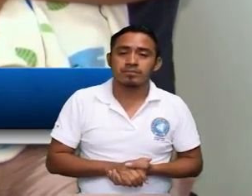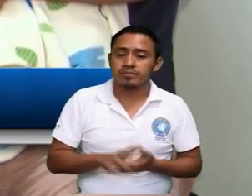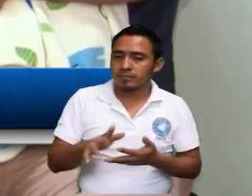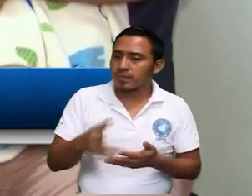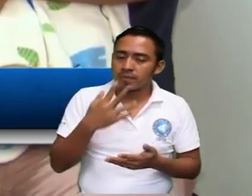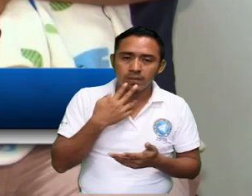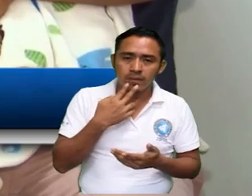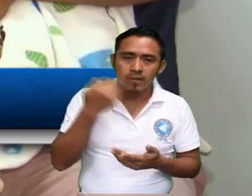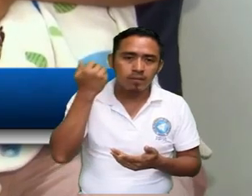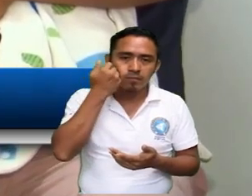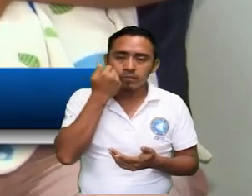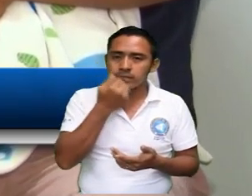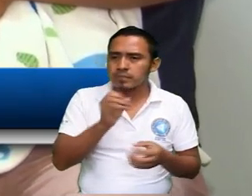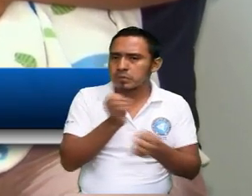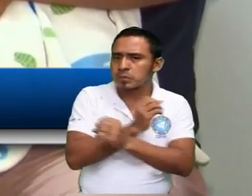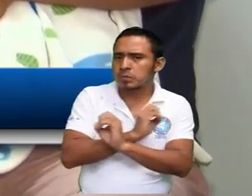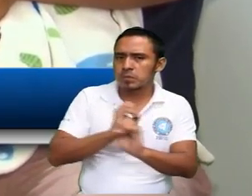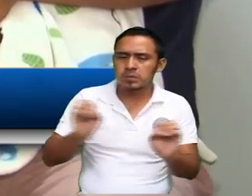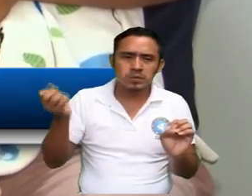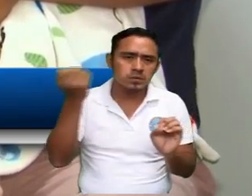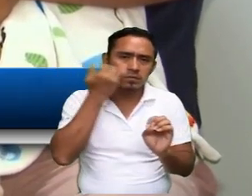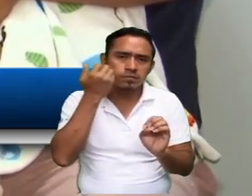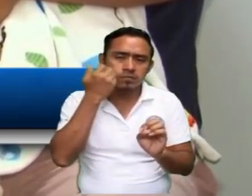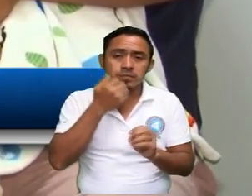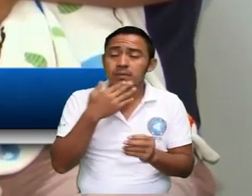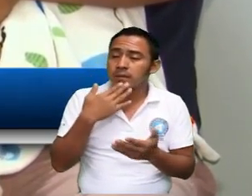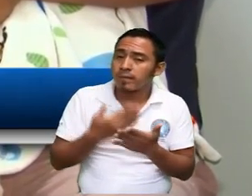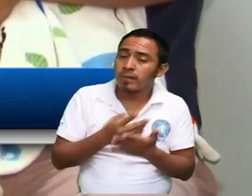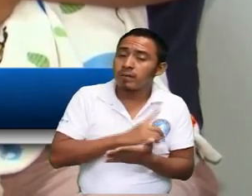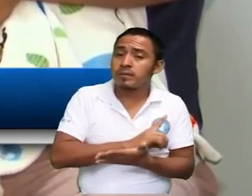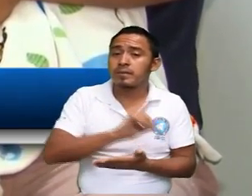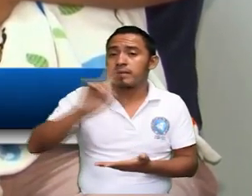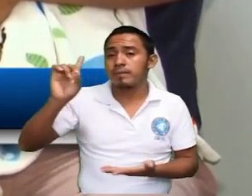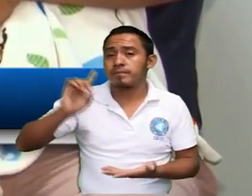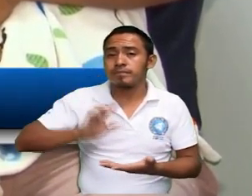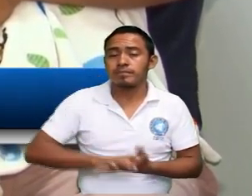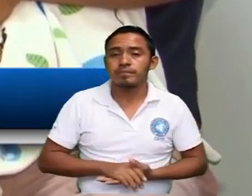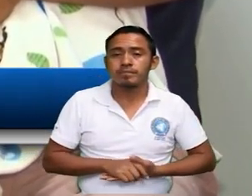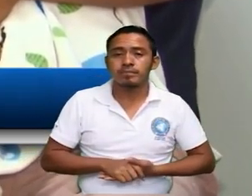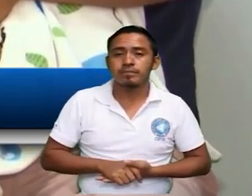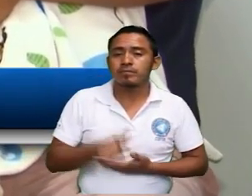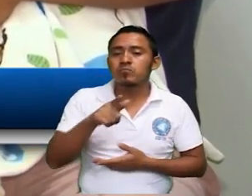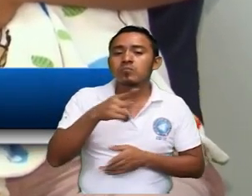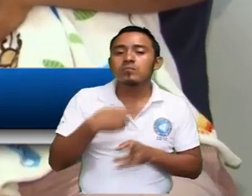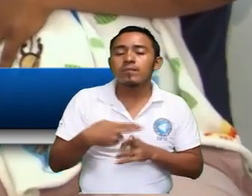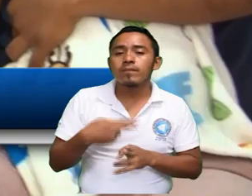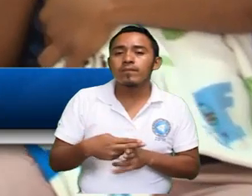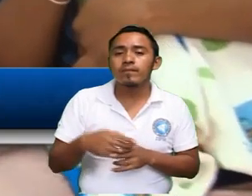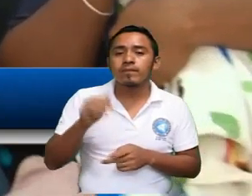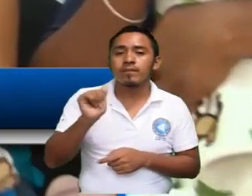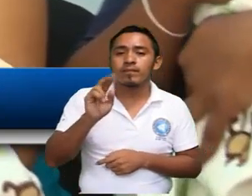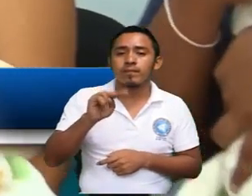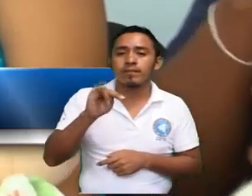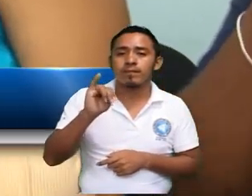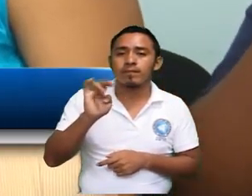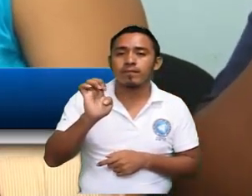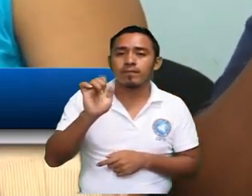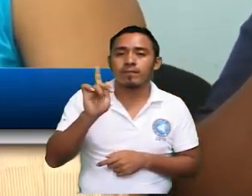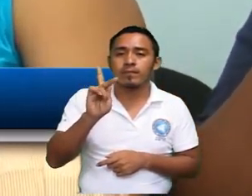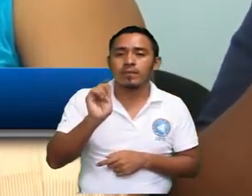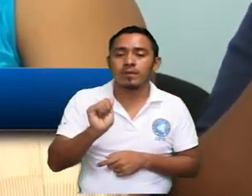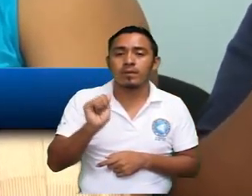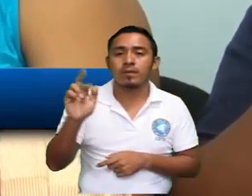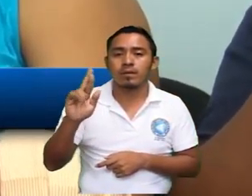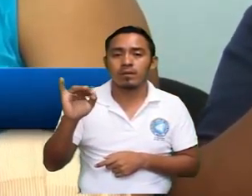enferma? Sí, no se me enferma mucho, gracias a Dios. Qué bueno. Sí. ¿Y tu nombre, amiga? Aniel Carribas. ¿Sos de